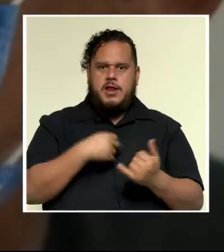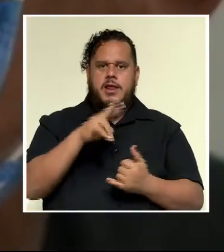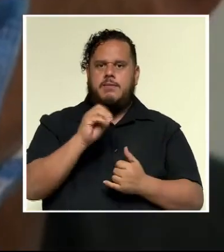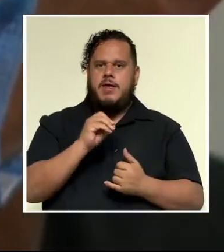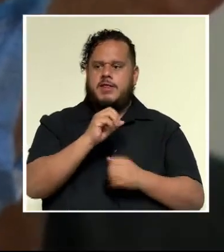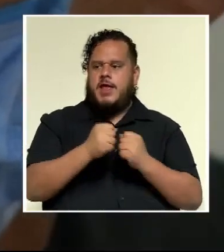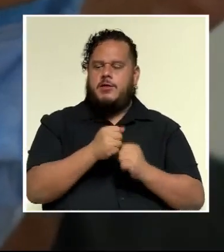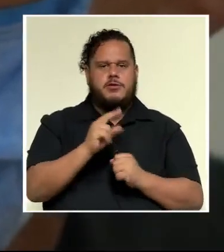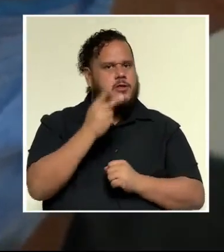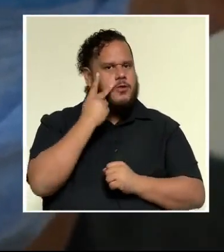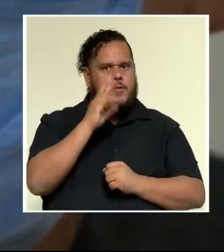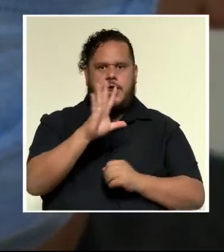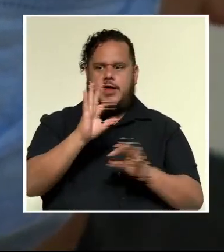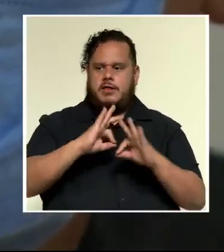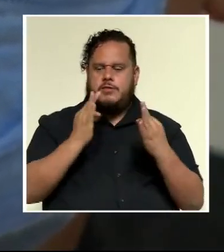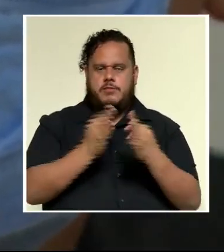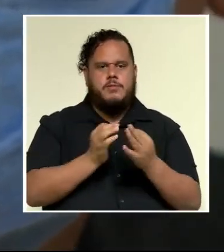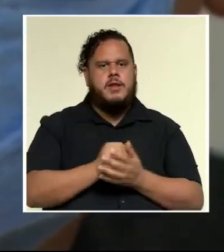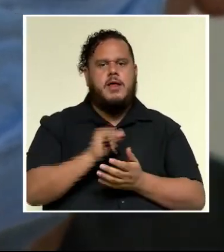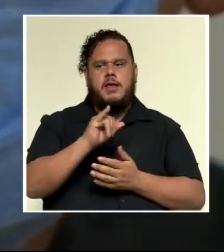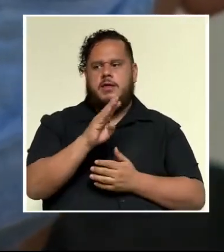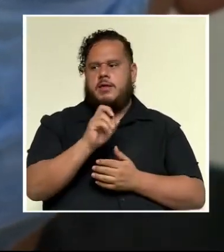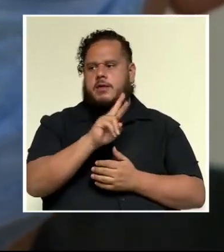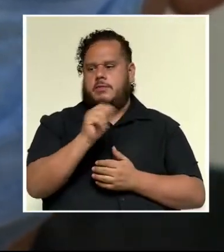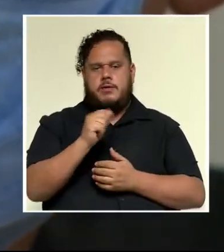familia. Ibarra fue uno de los